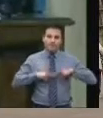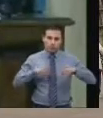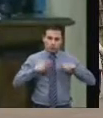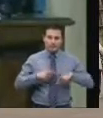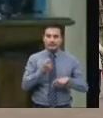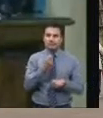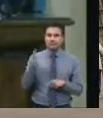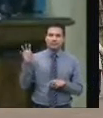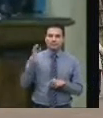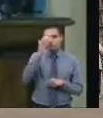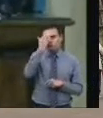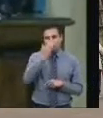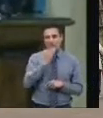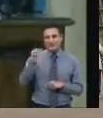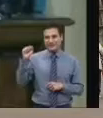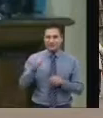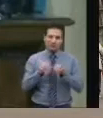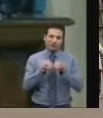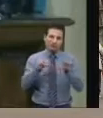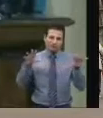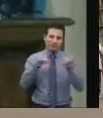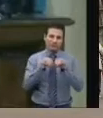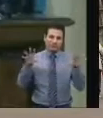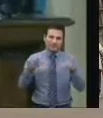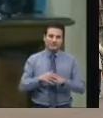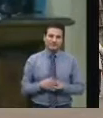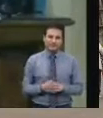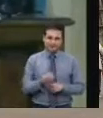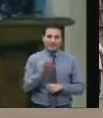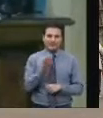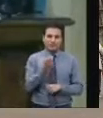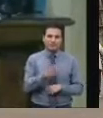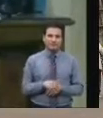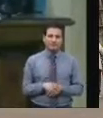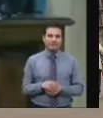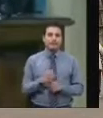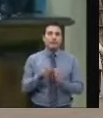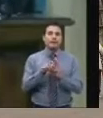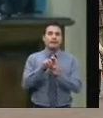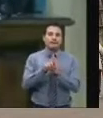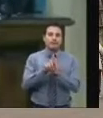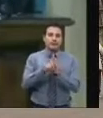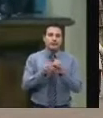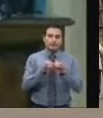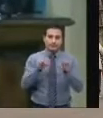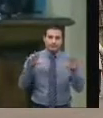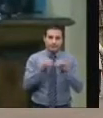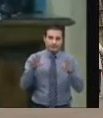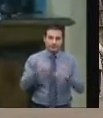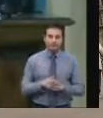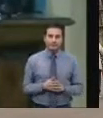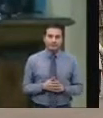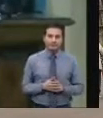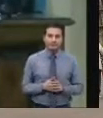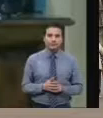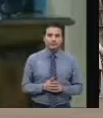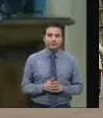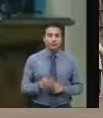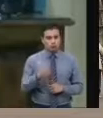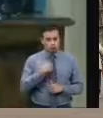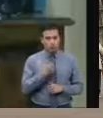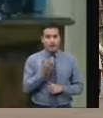físicas denominadas o conocidas comúnmente como influencers a través de la red social Instagram. De los requerimientos de